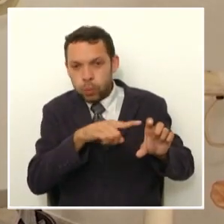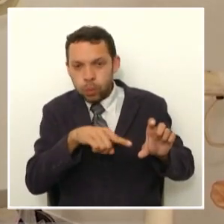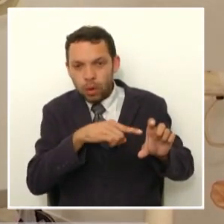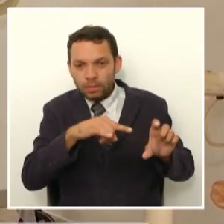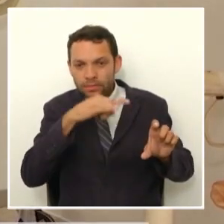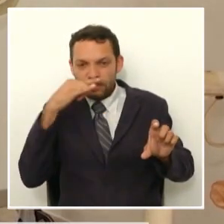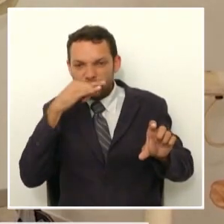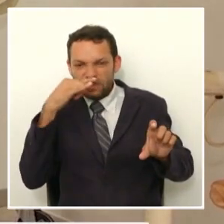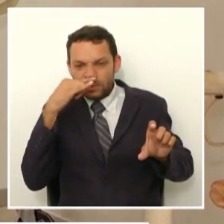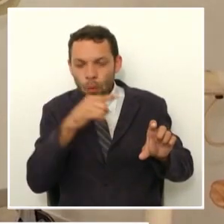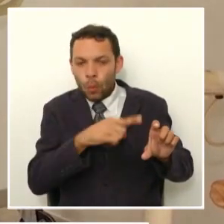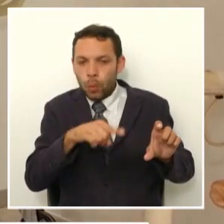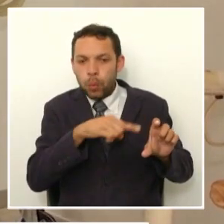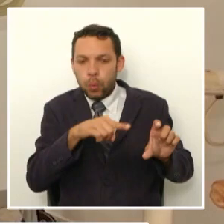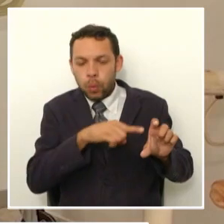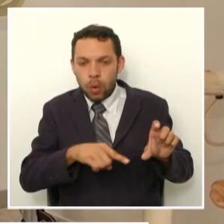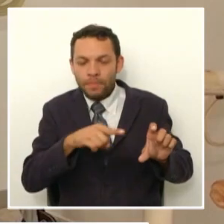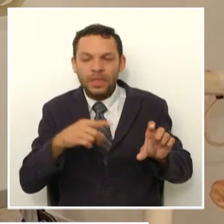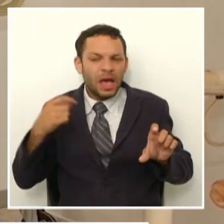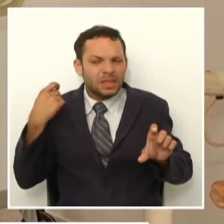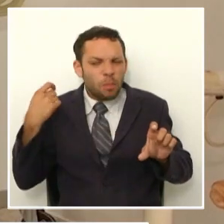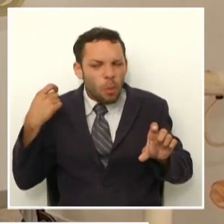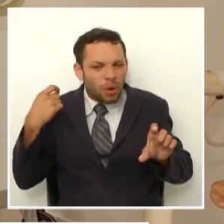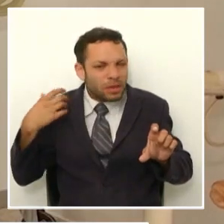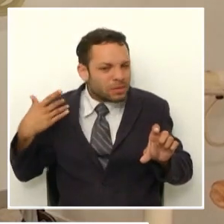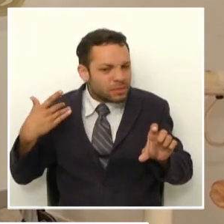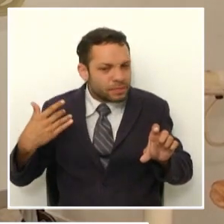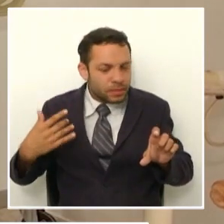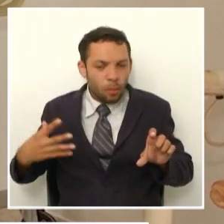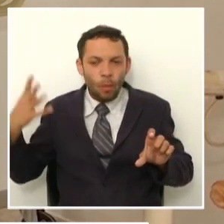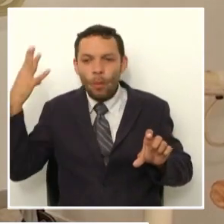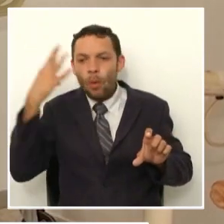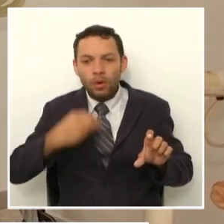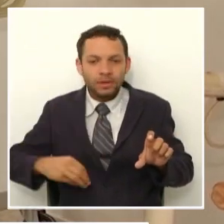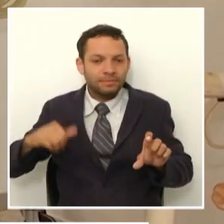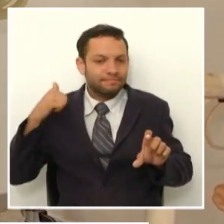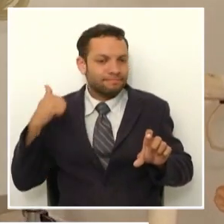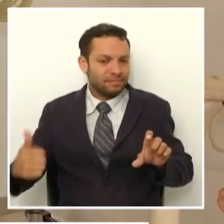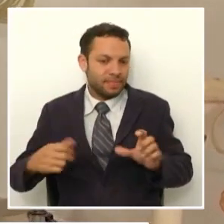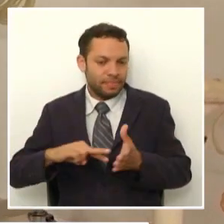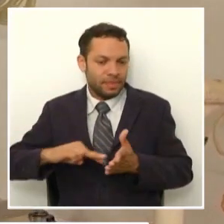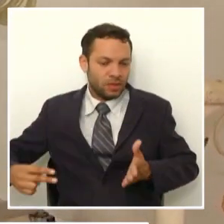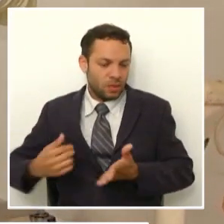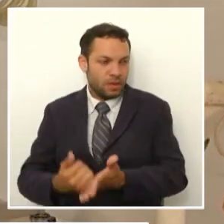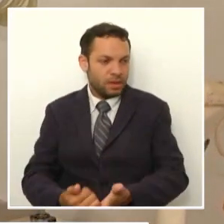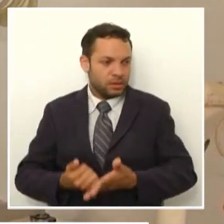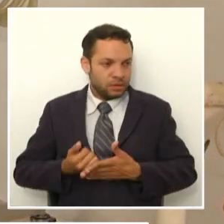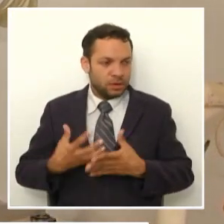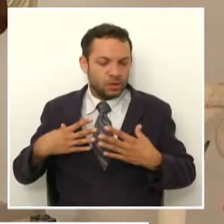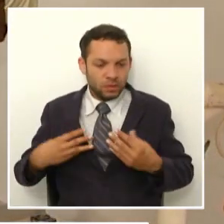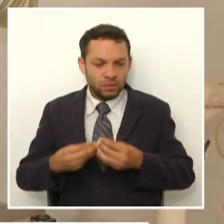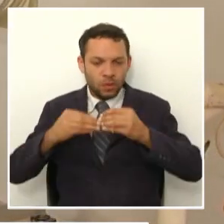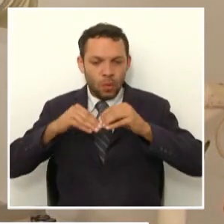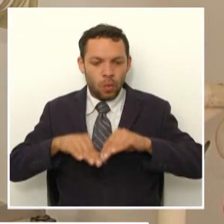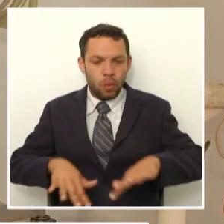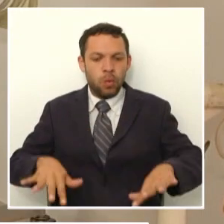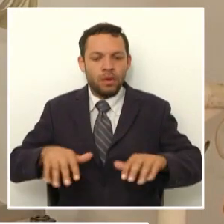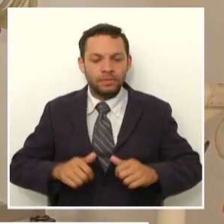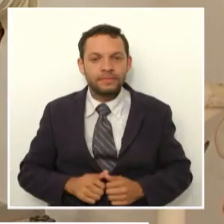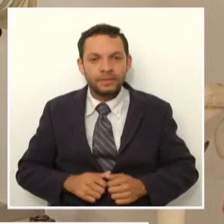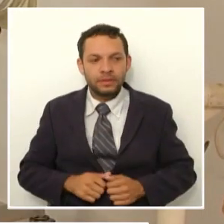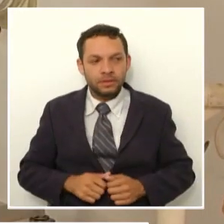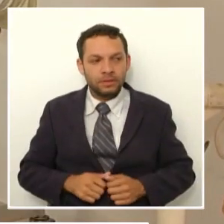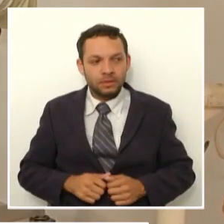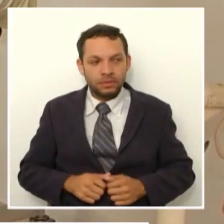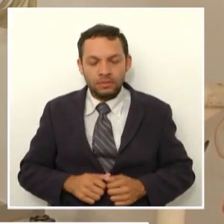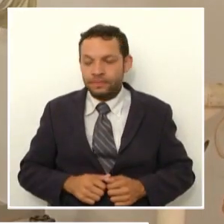ventilador Más moderno. Mucho más moderno. Esto ya era una belleza. Esto ya, pues, con esto hacíamos mucho más cosas que lo que hacíamos con los otros. Y